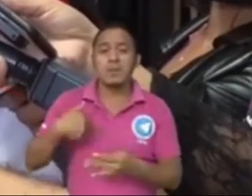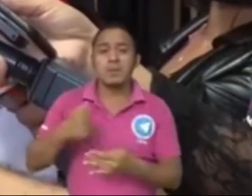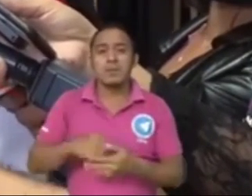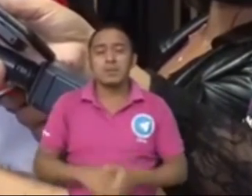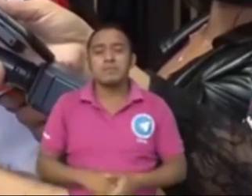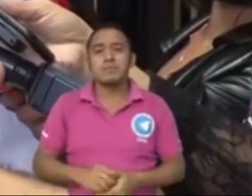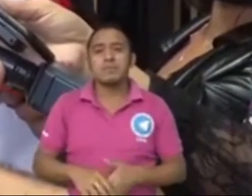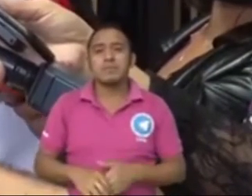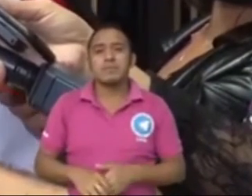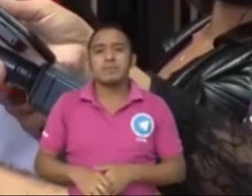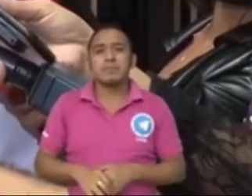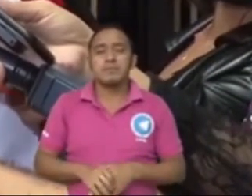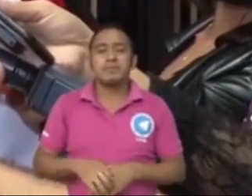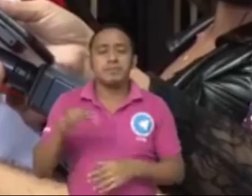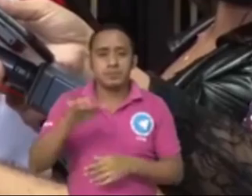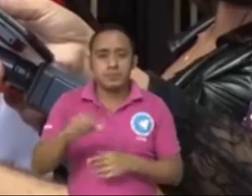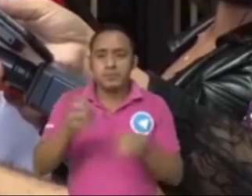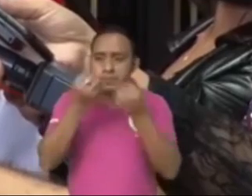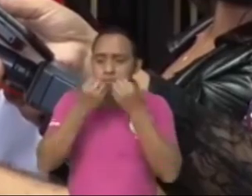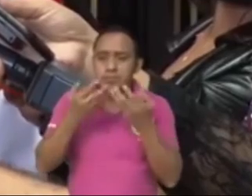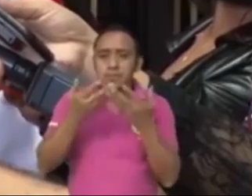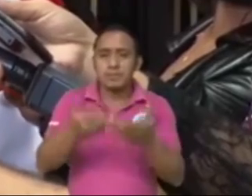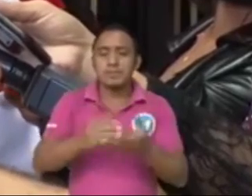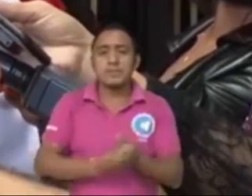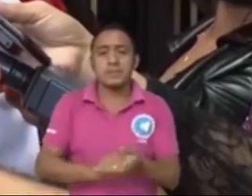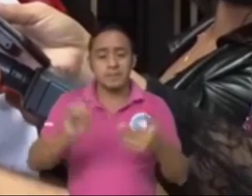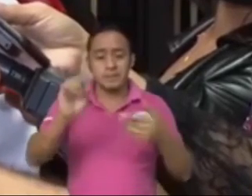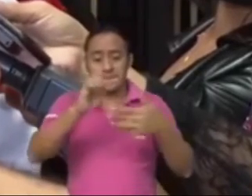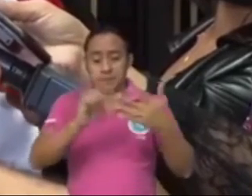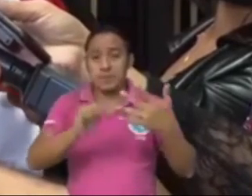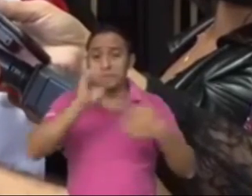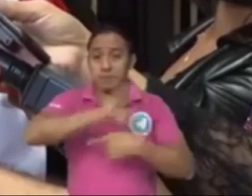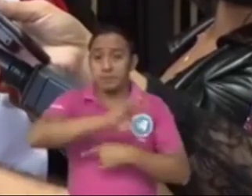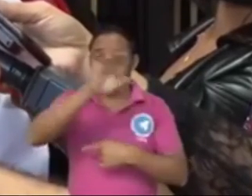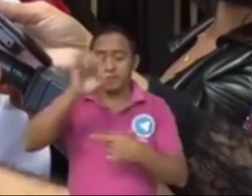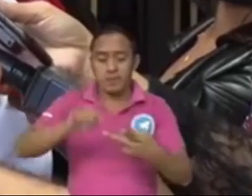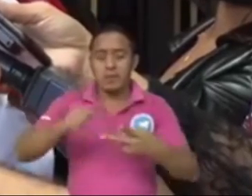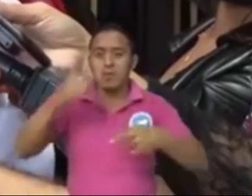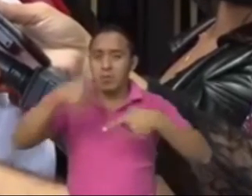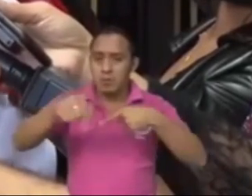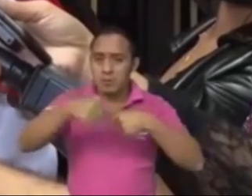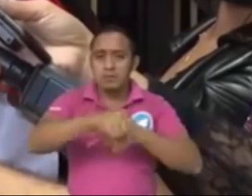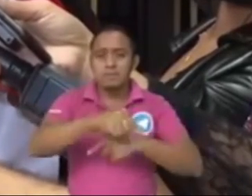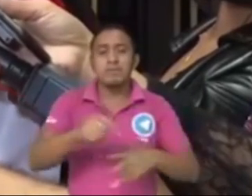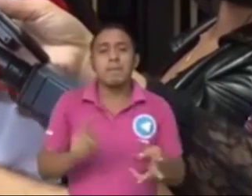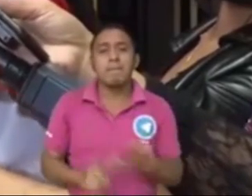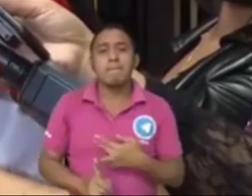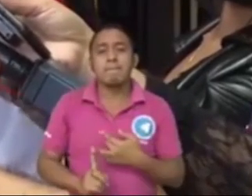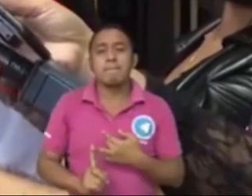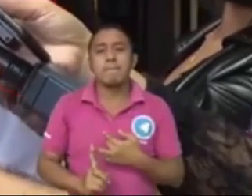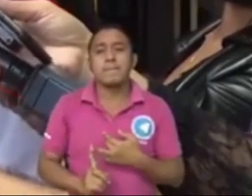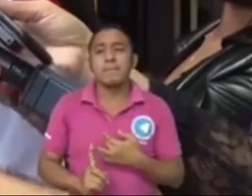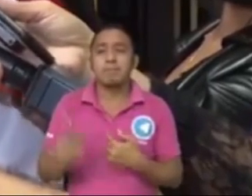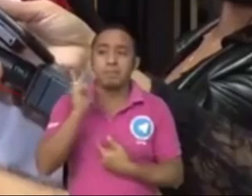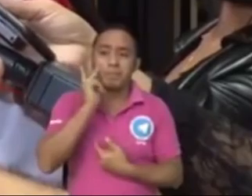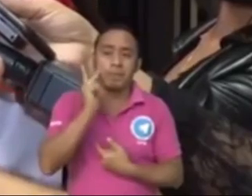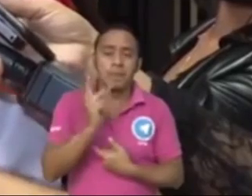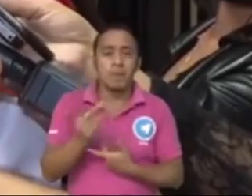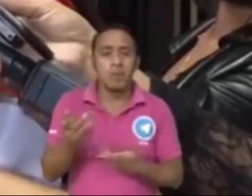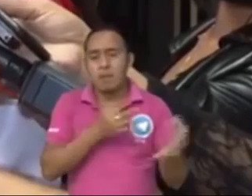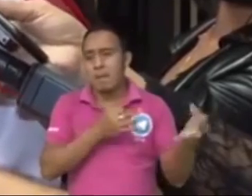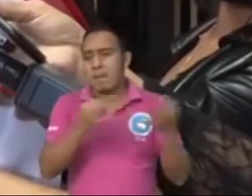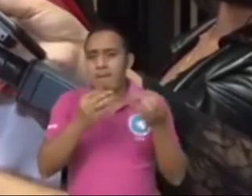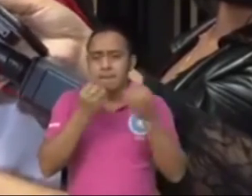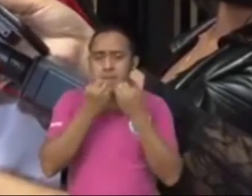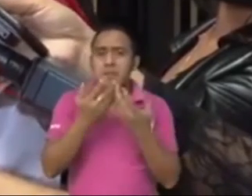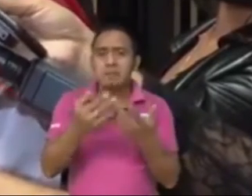manera. Ahí hay una información muy completa que está por departamento, por municipio, y vemos que es una información